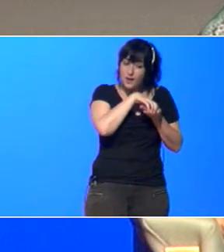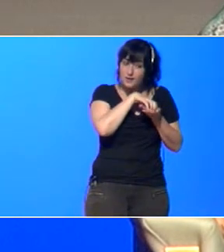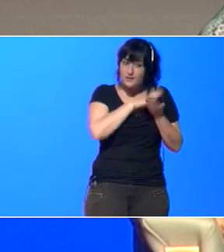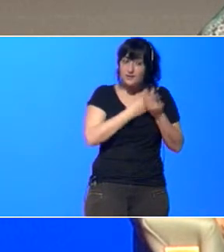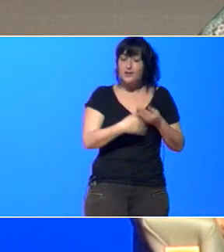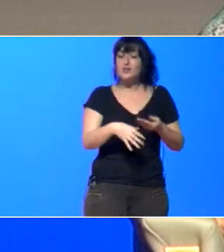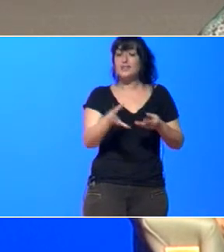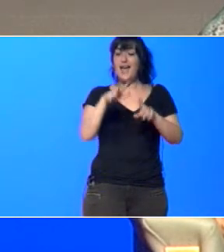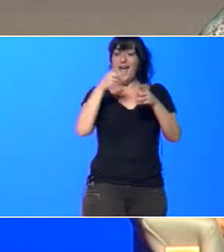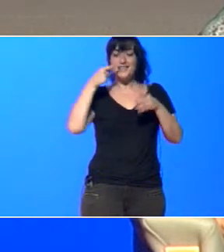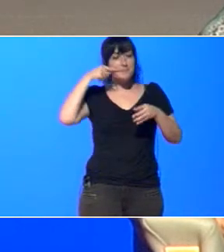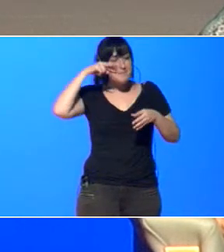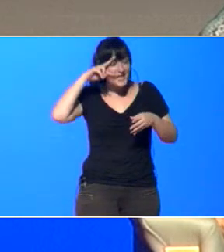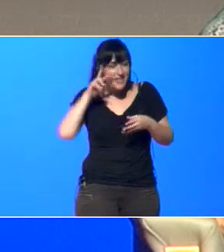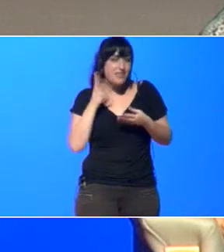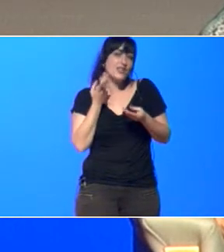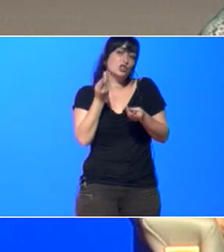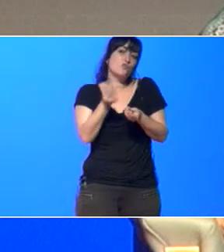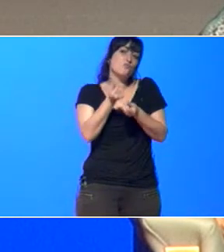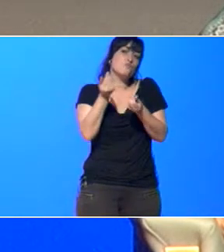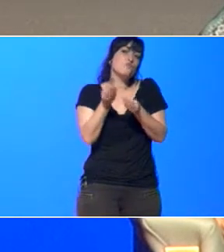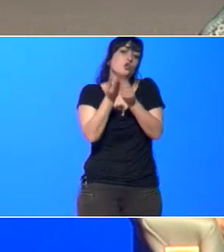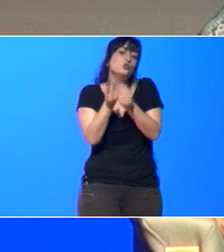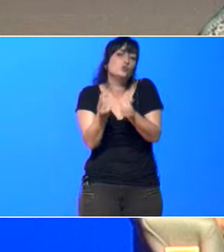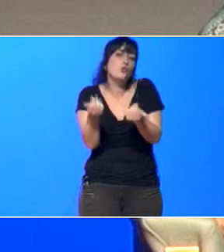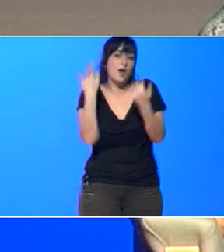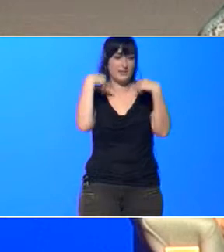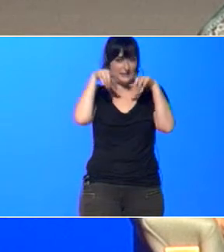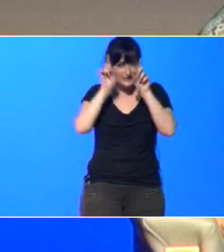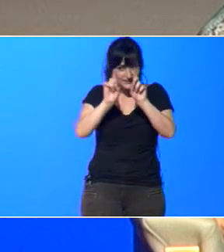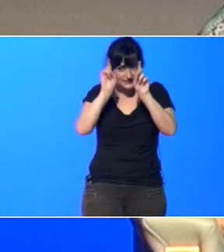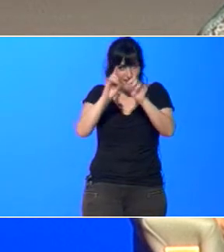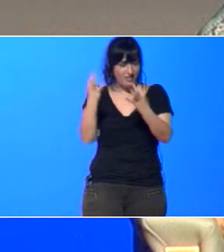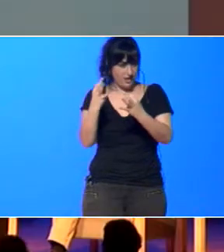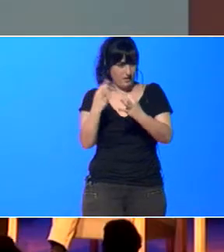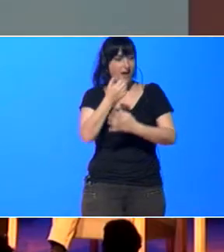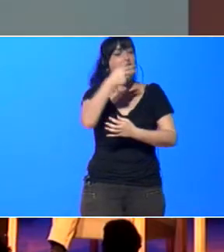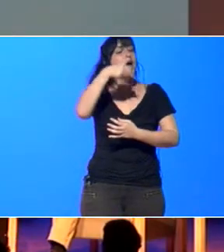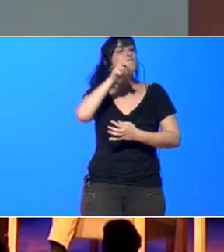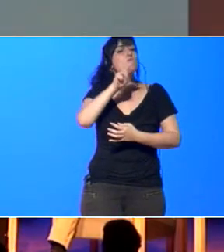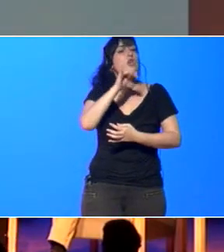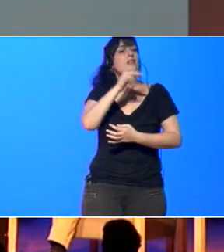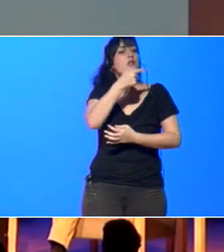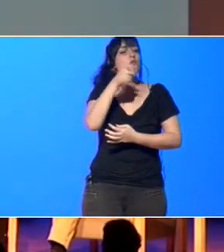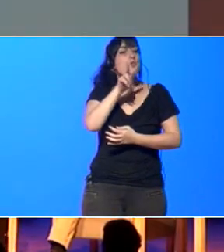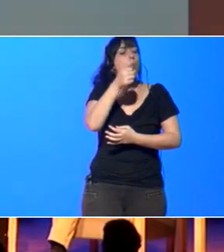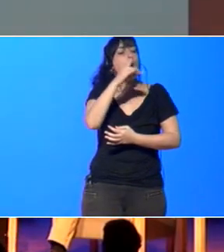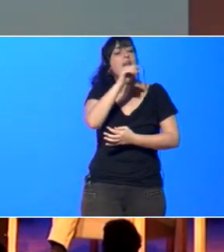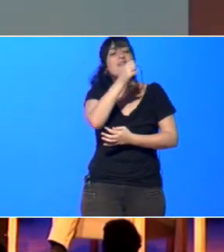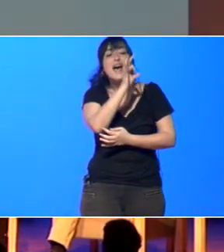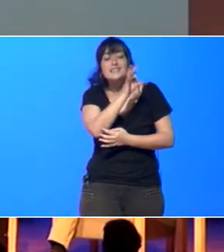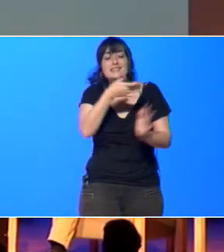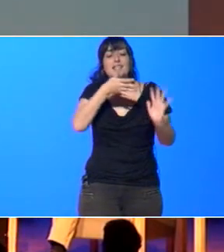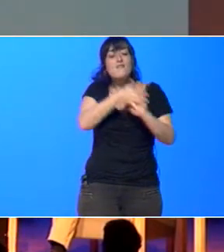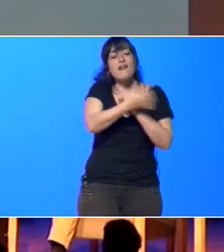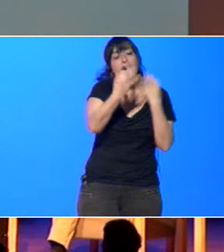experiencias amortiguadas de la vida. Amortiguadas quiere decir que en la calle, si yo robo este vaso